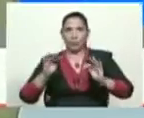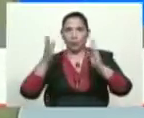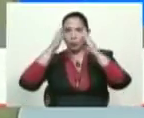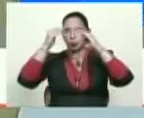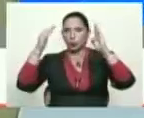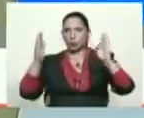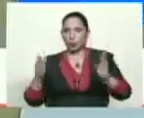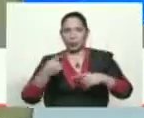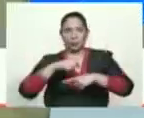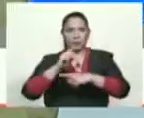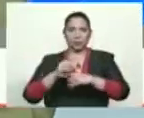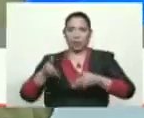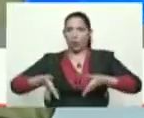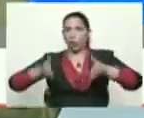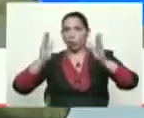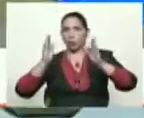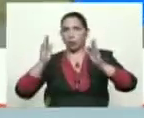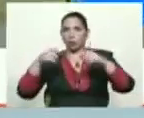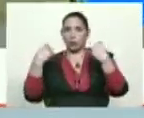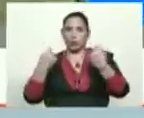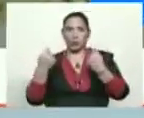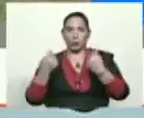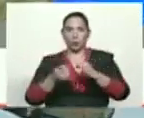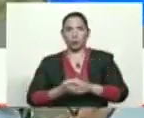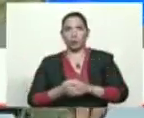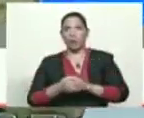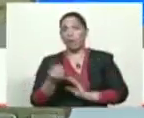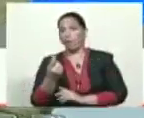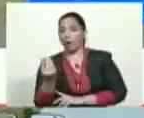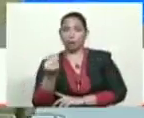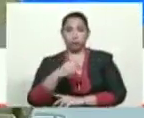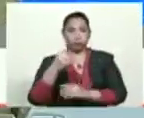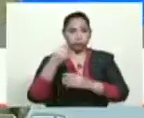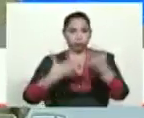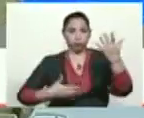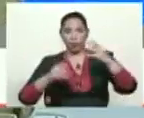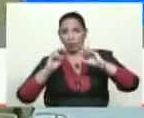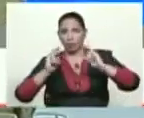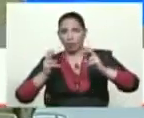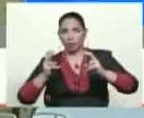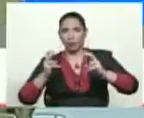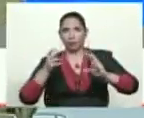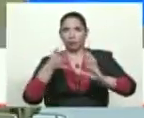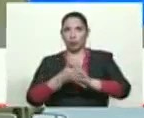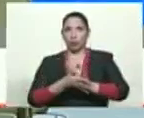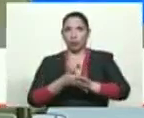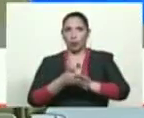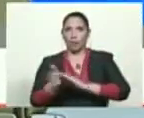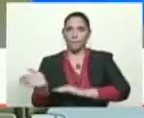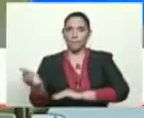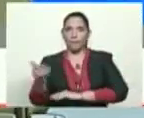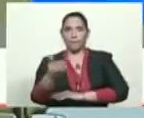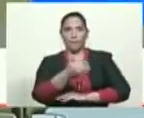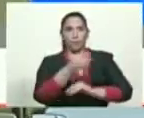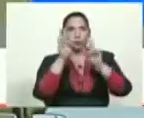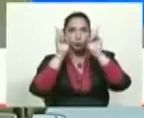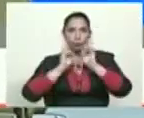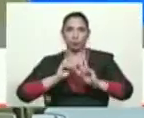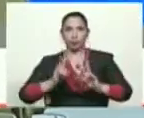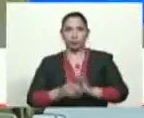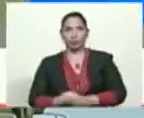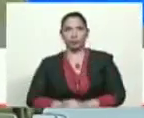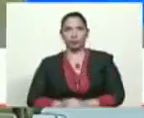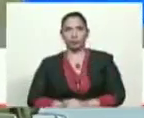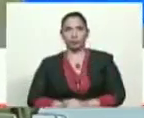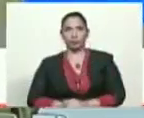organizaciones populares etcétera etcétera aquí falta todo el tema que tiene que ver con la recolección de desechos sólidos